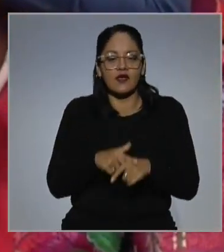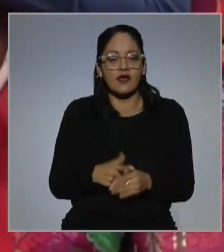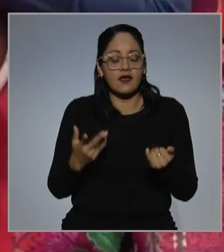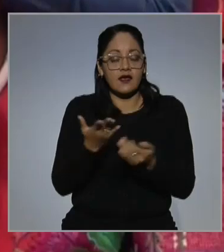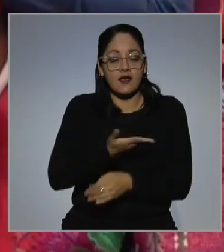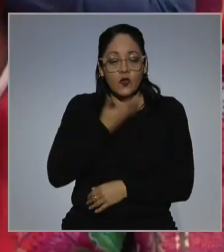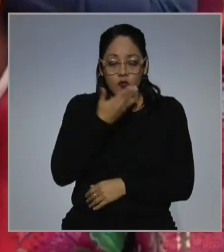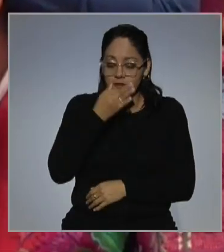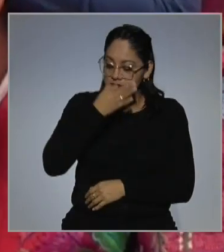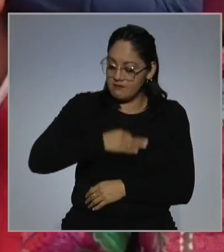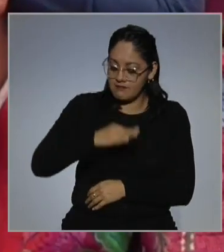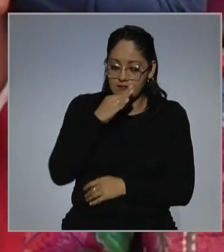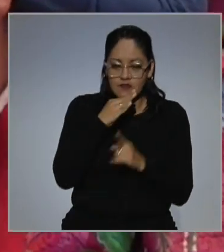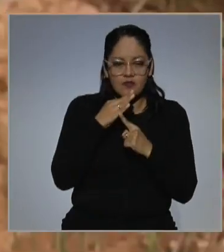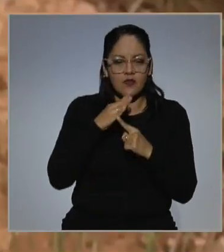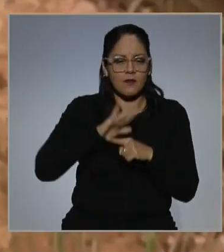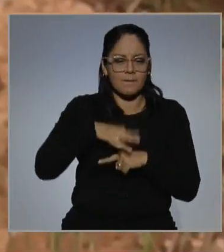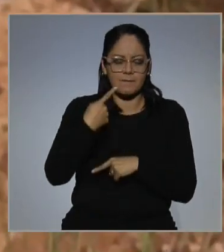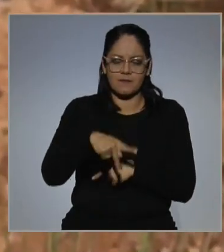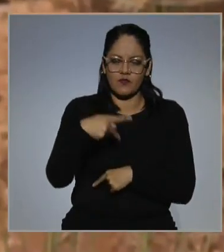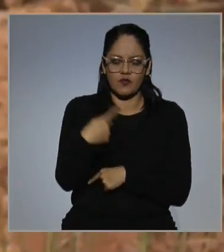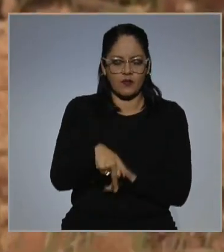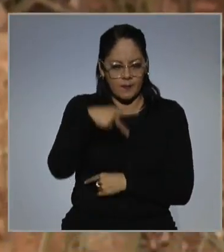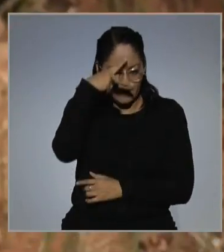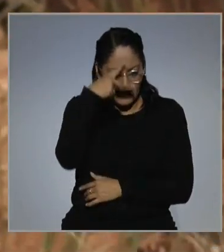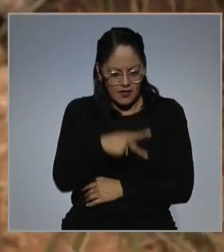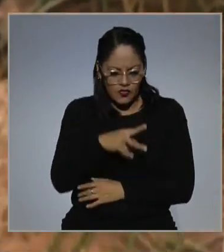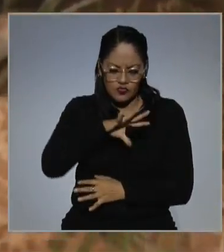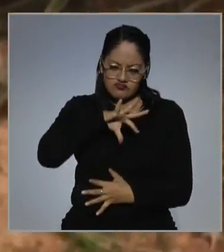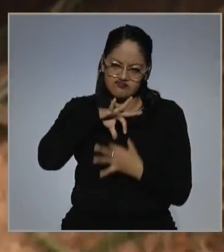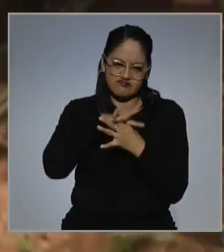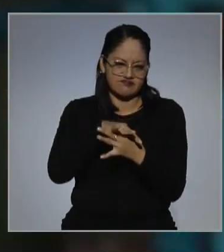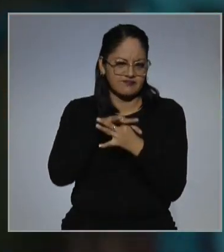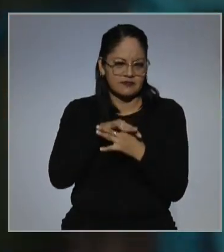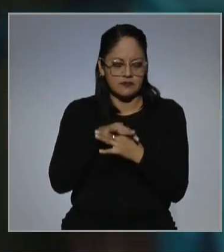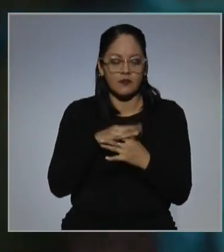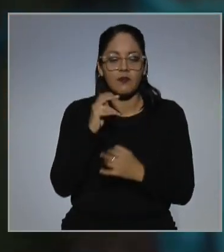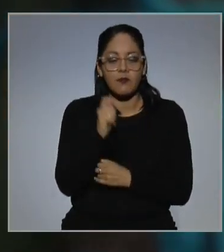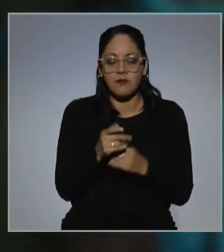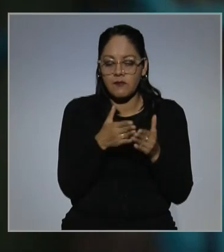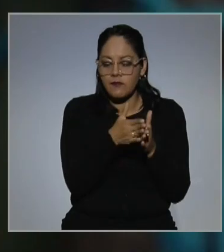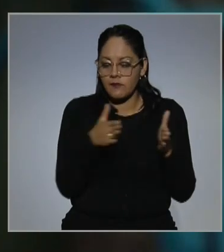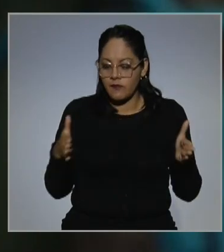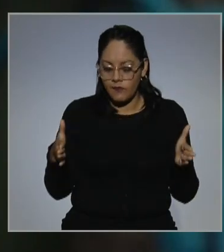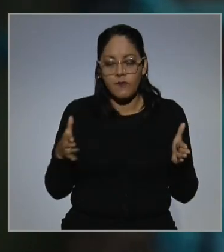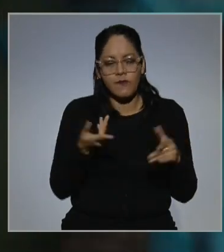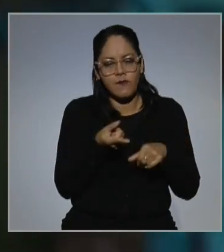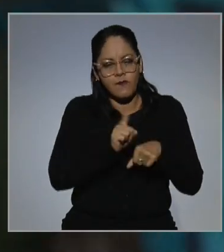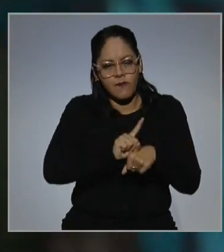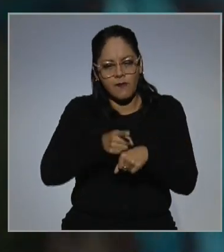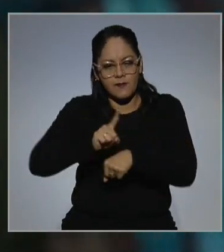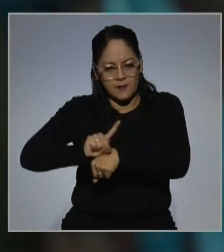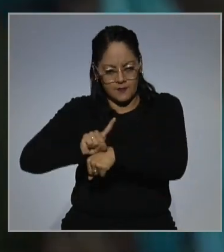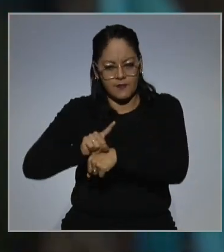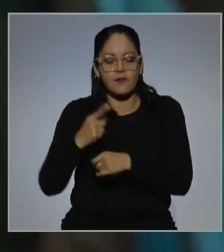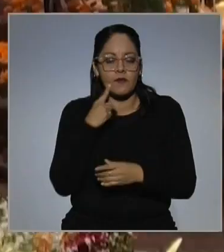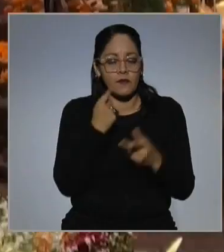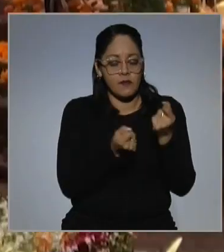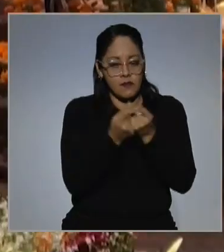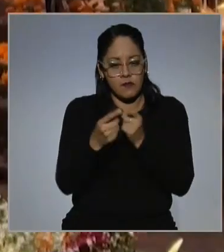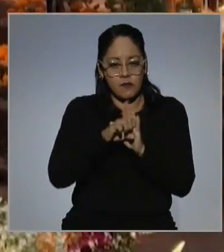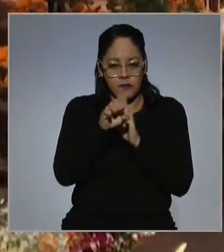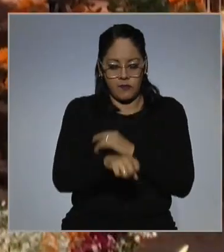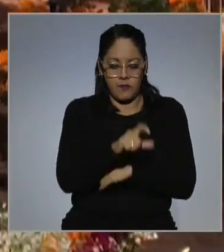una festividad profundamente arraigada entre los mexicanos que abarca un periodo de varios días, por lo general